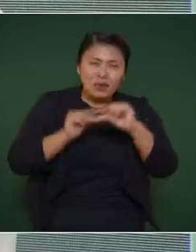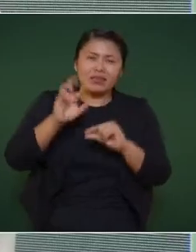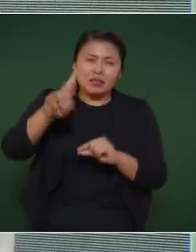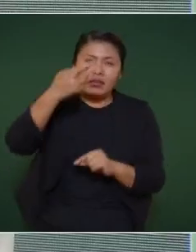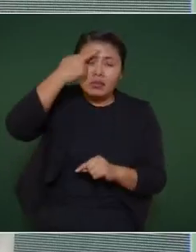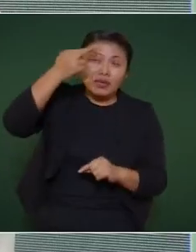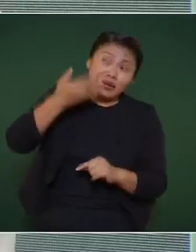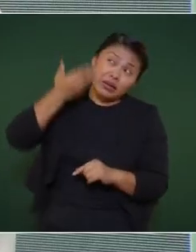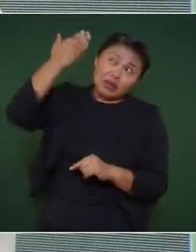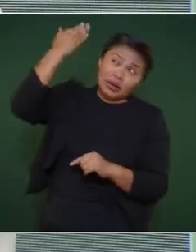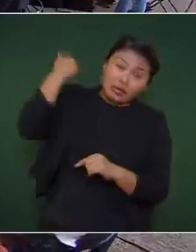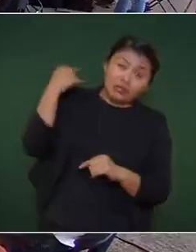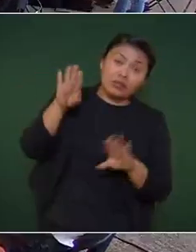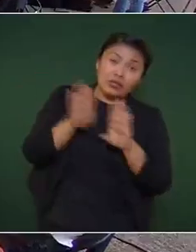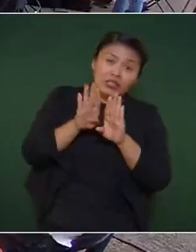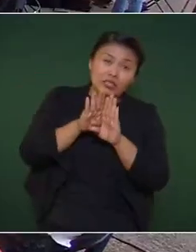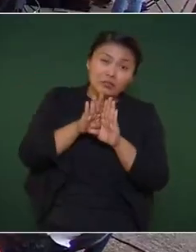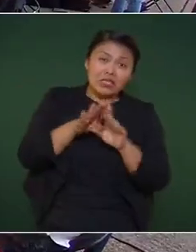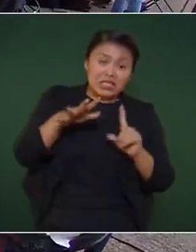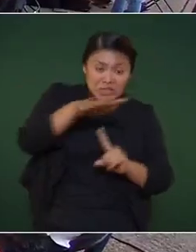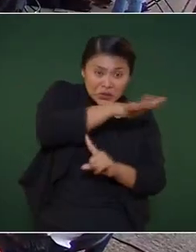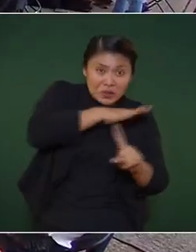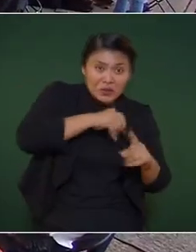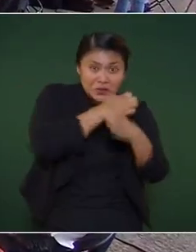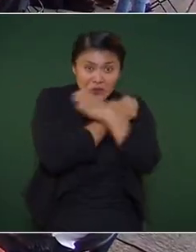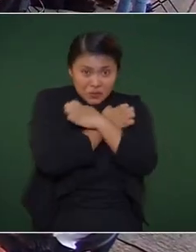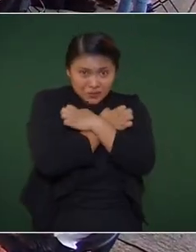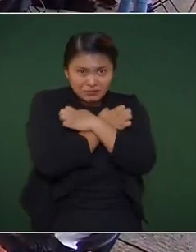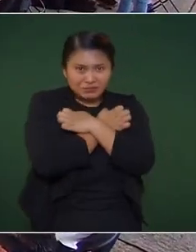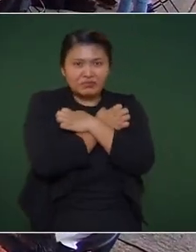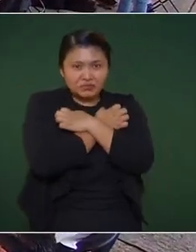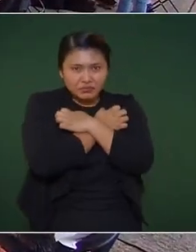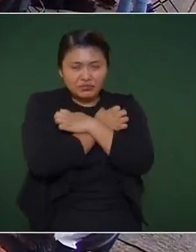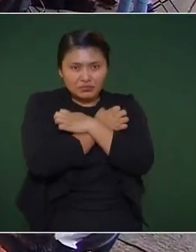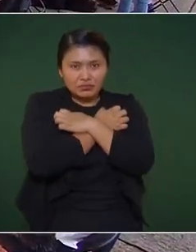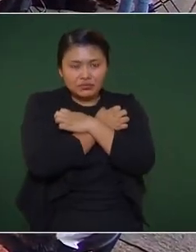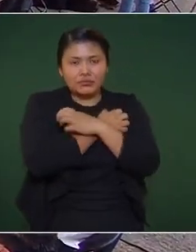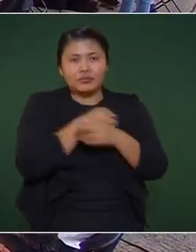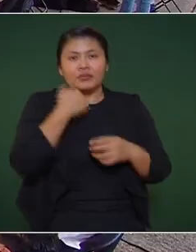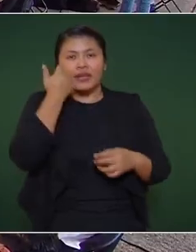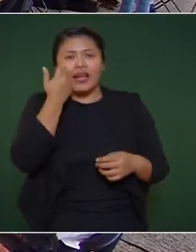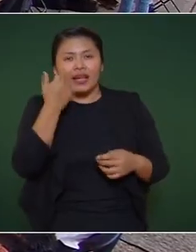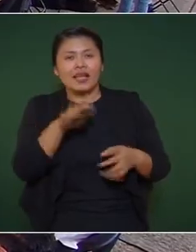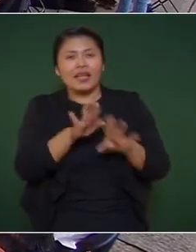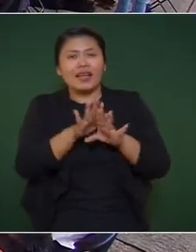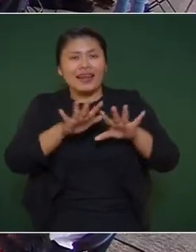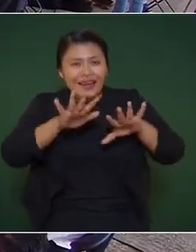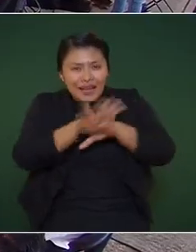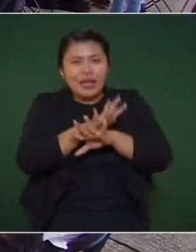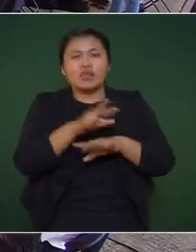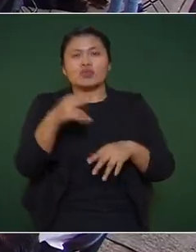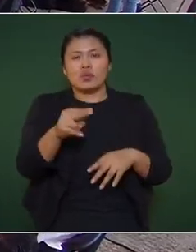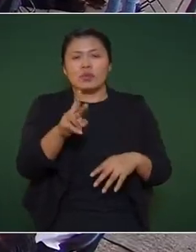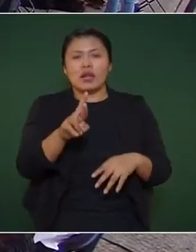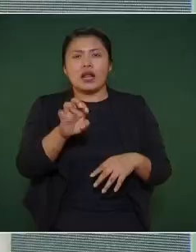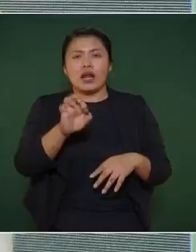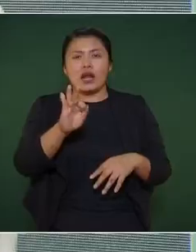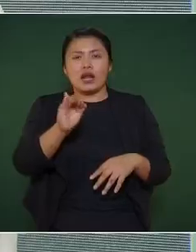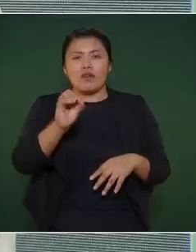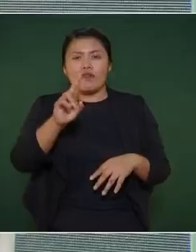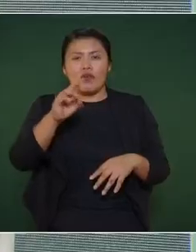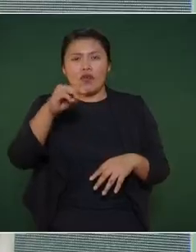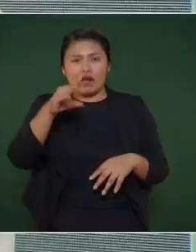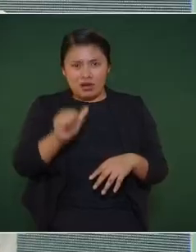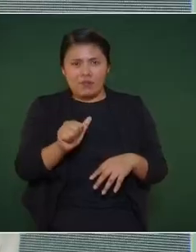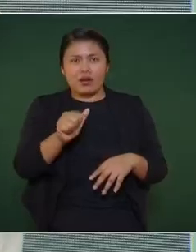estaba? Porque querían imponer la llamada reforma educativa, desacreditaron